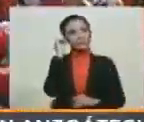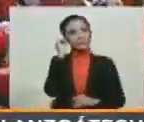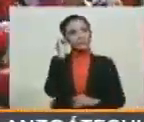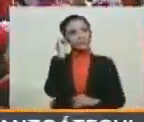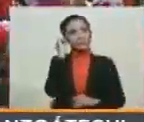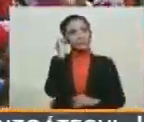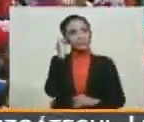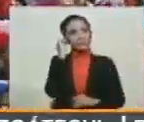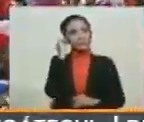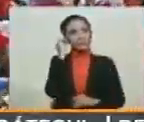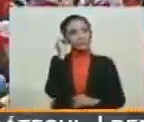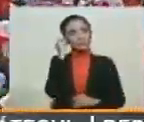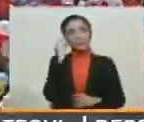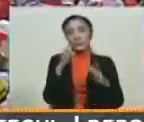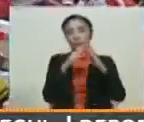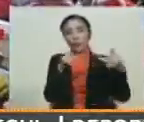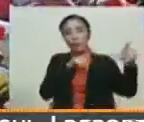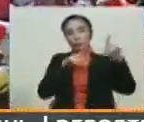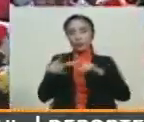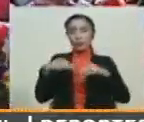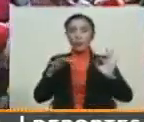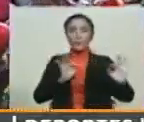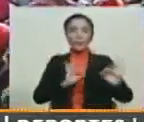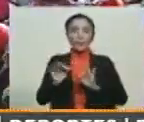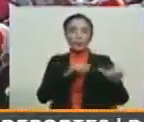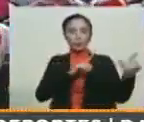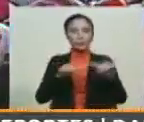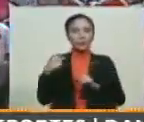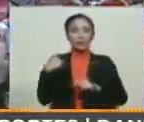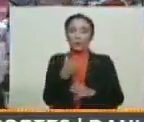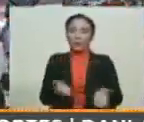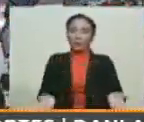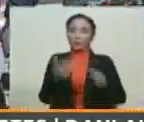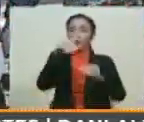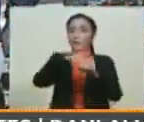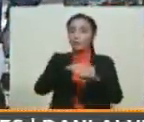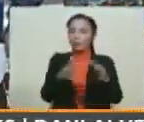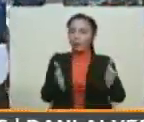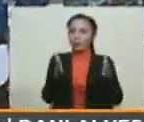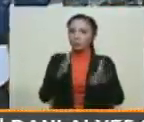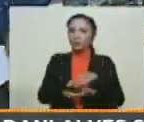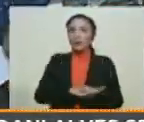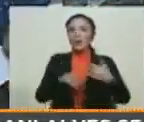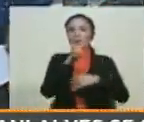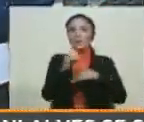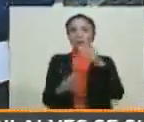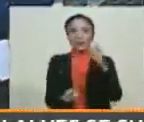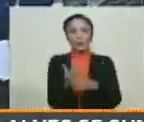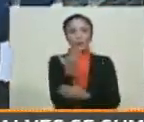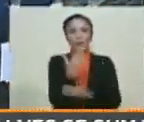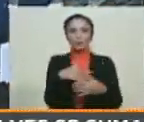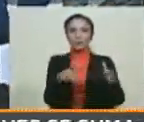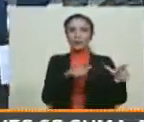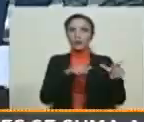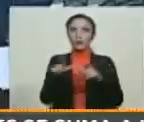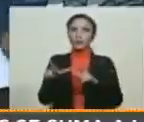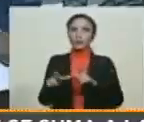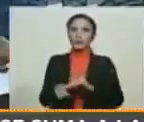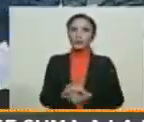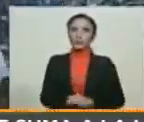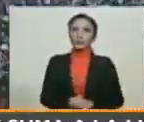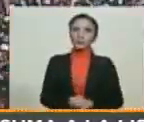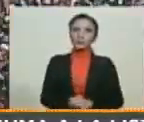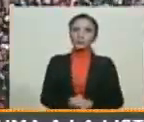toda la maquinaria está ya dispuesta a lograr el gran triunfo el próximo 20 de mayo vamos a